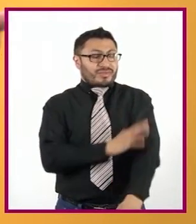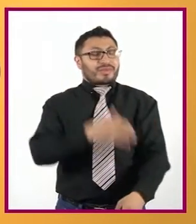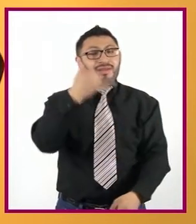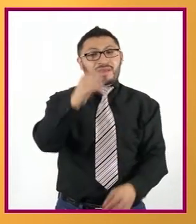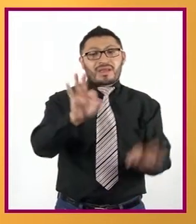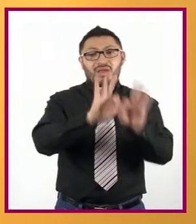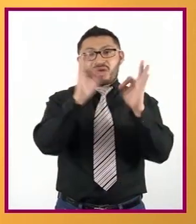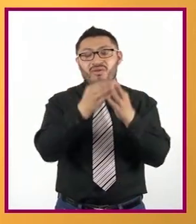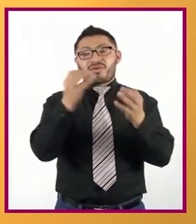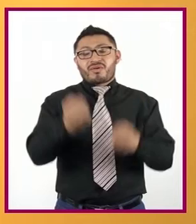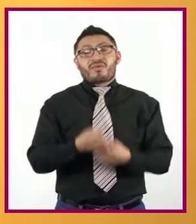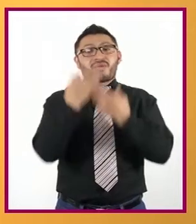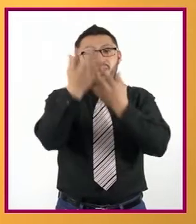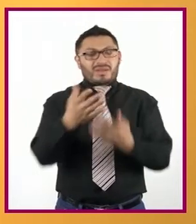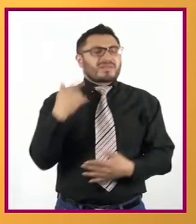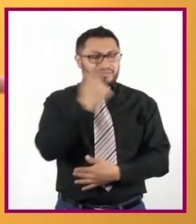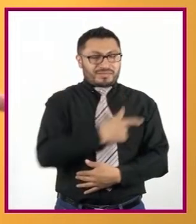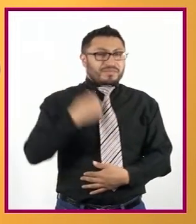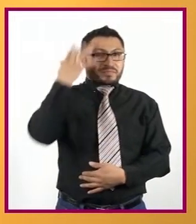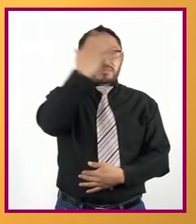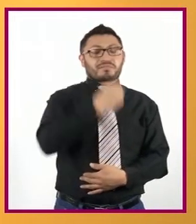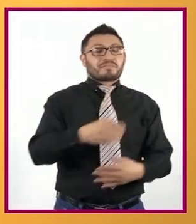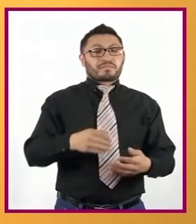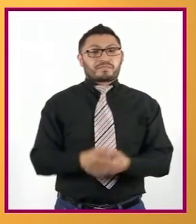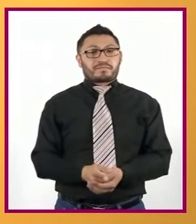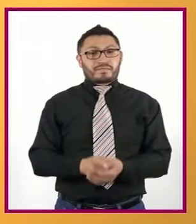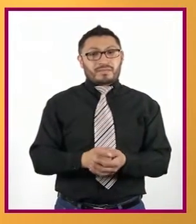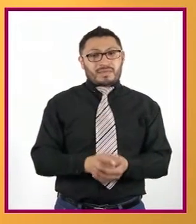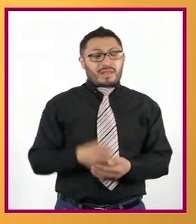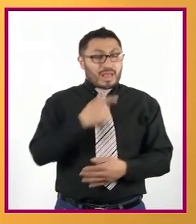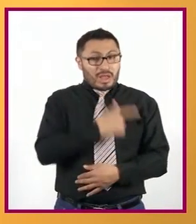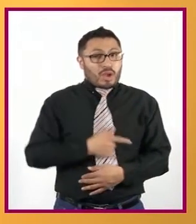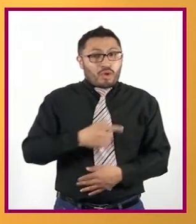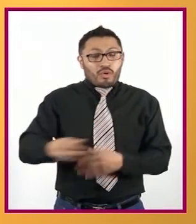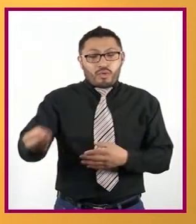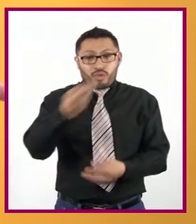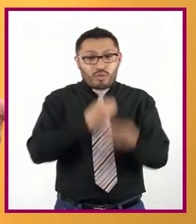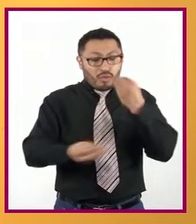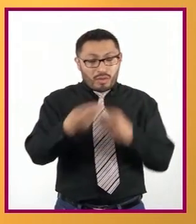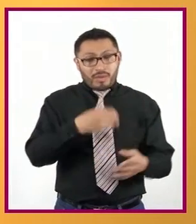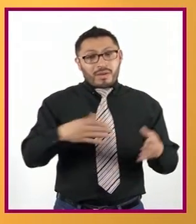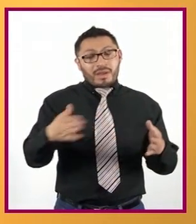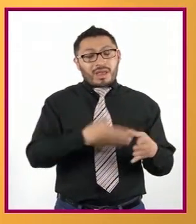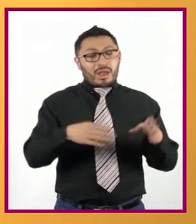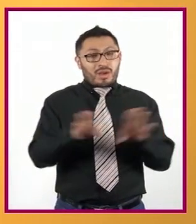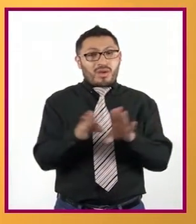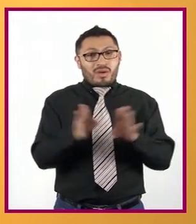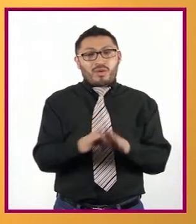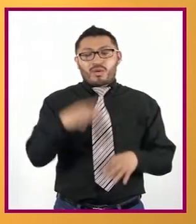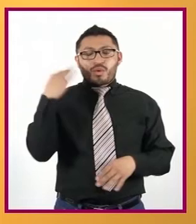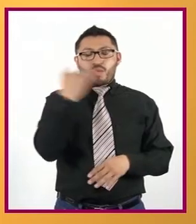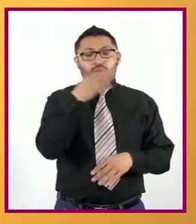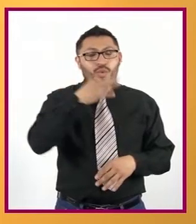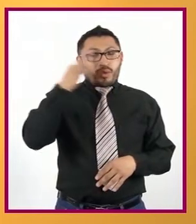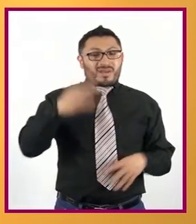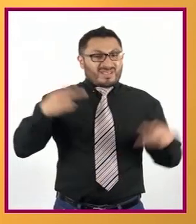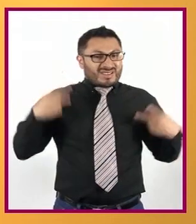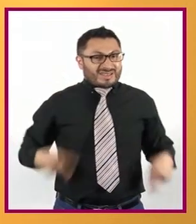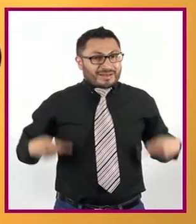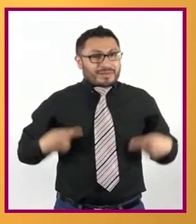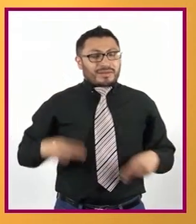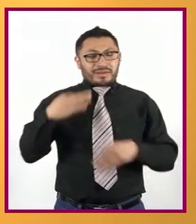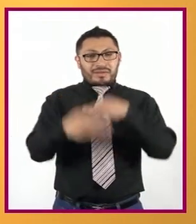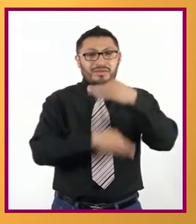de expresión muy agradable, la afición por la gastronomía que deleita los sentidos de las y los comensales